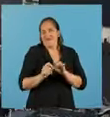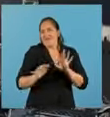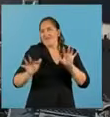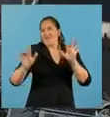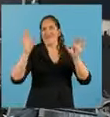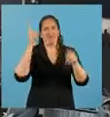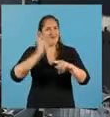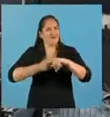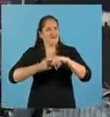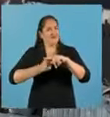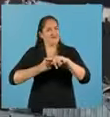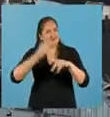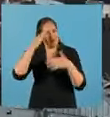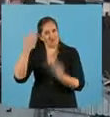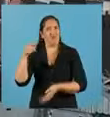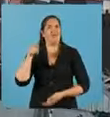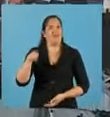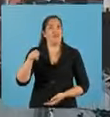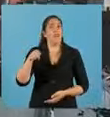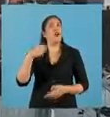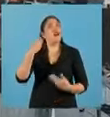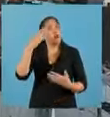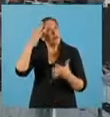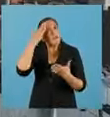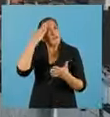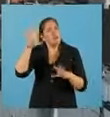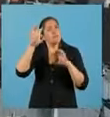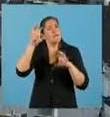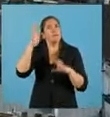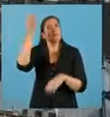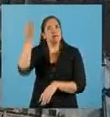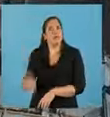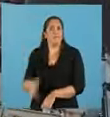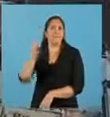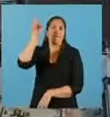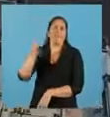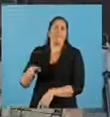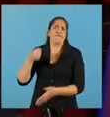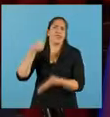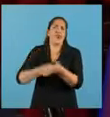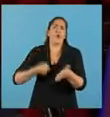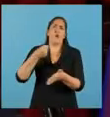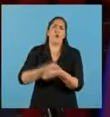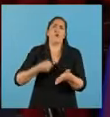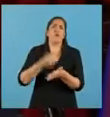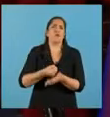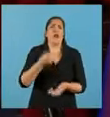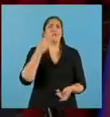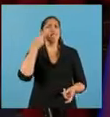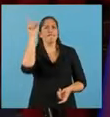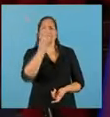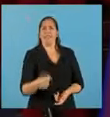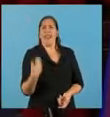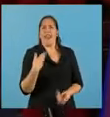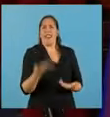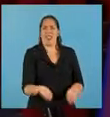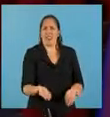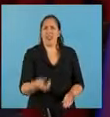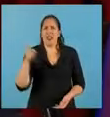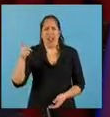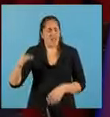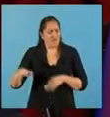sobre todo, que recordemos y homenajemos a un prócer de excepción que luchó por los destinos de la patria.